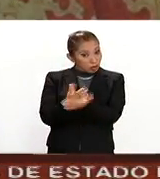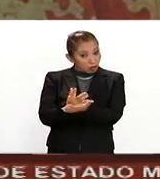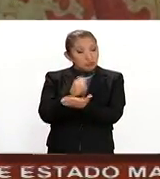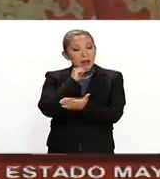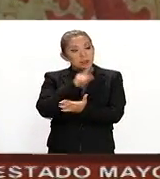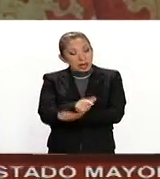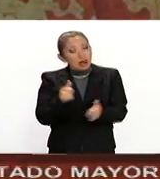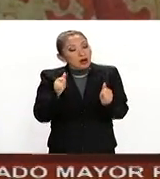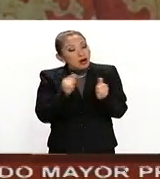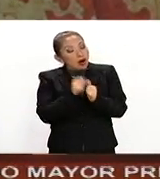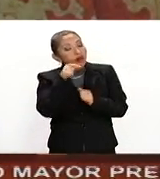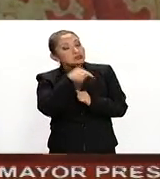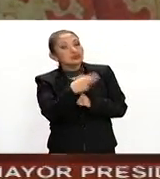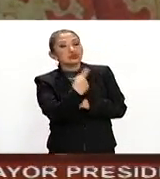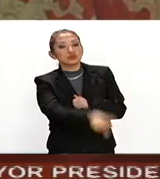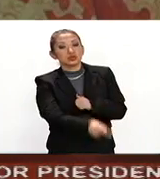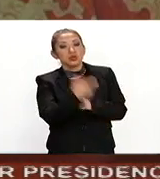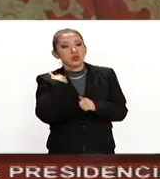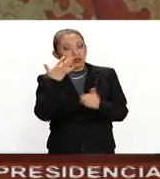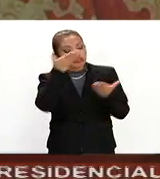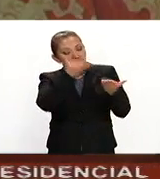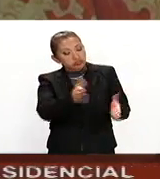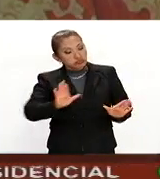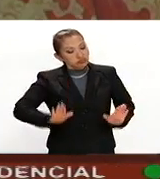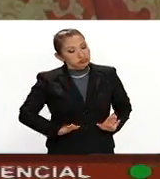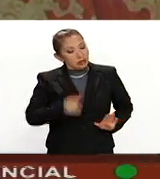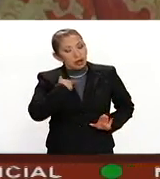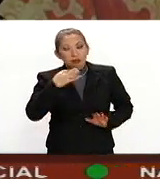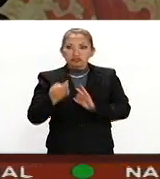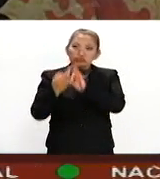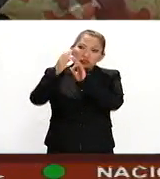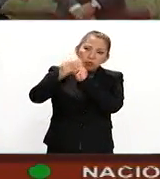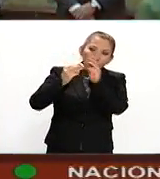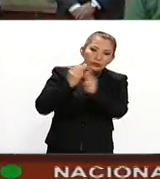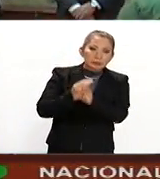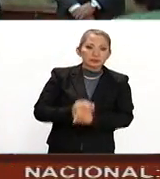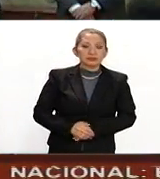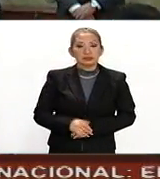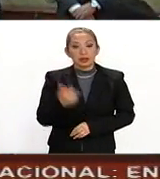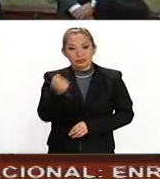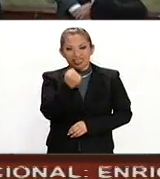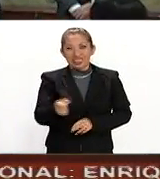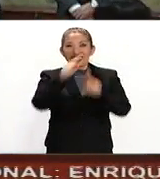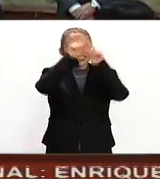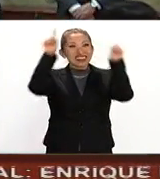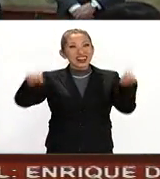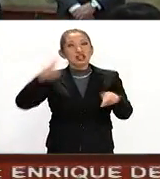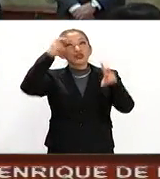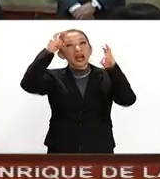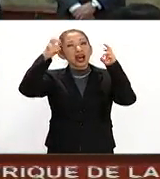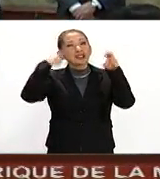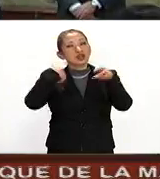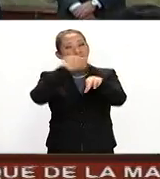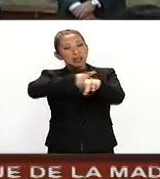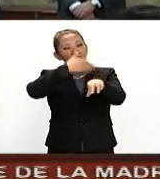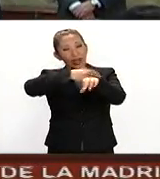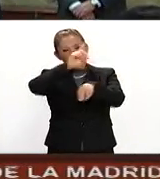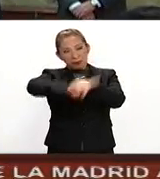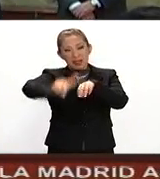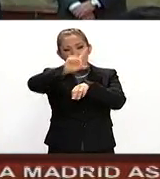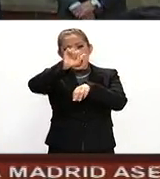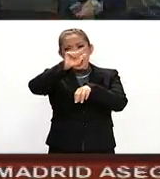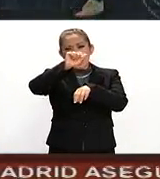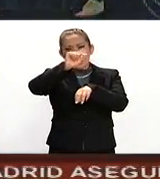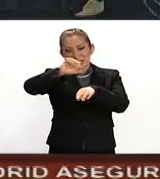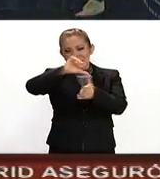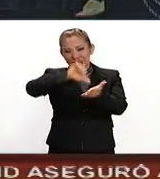sino además a través de su actitud ante el mundo. Ante el famoso mural Sueño de una tarde dominical en la Alameda